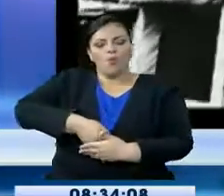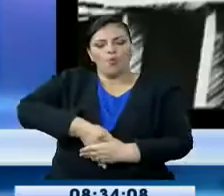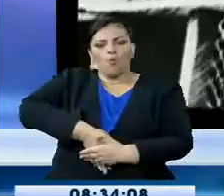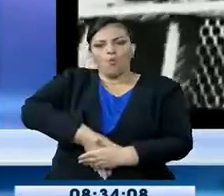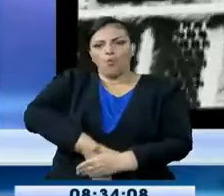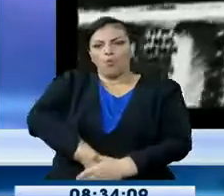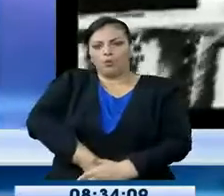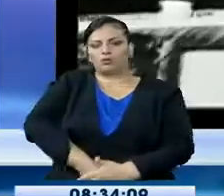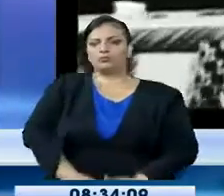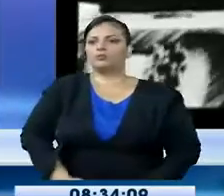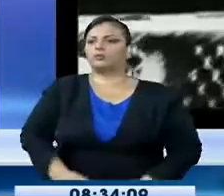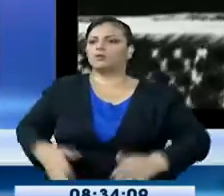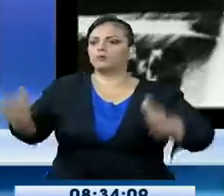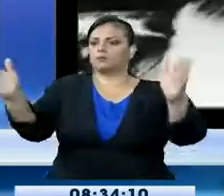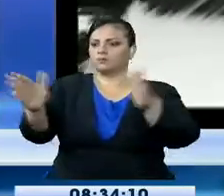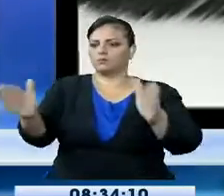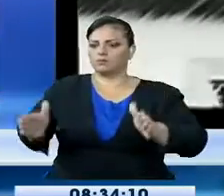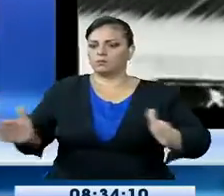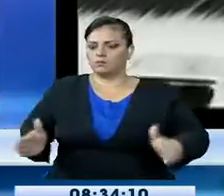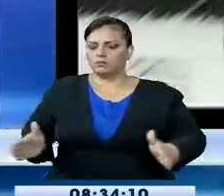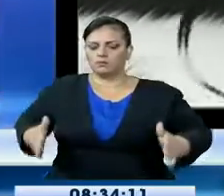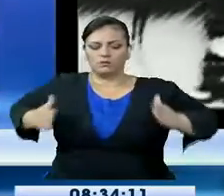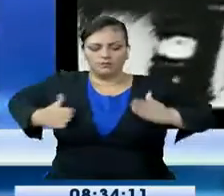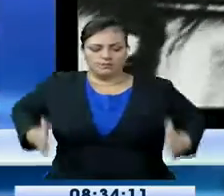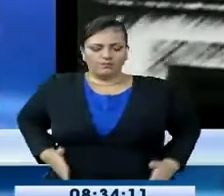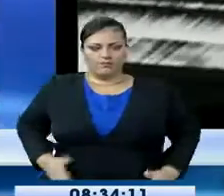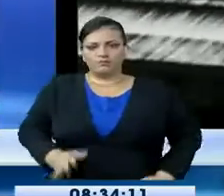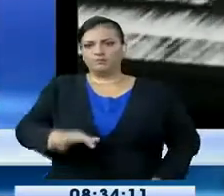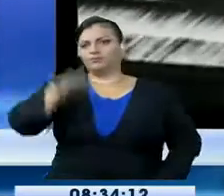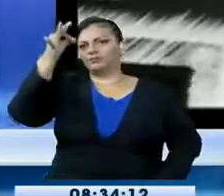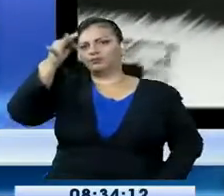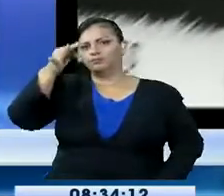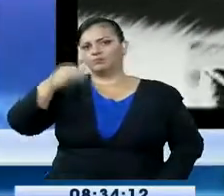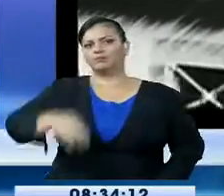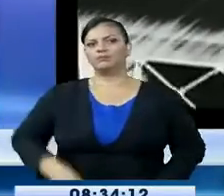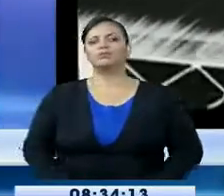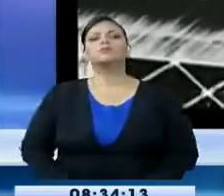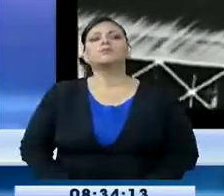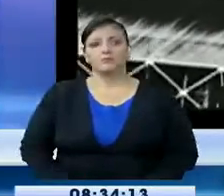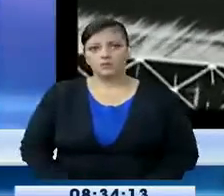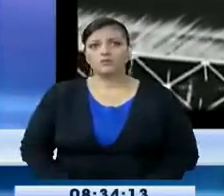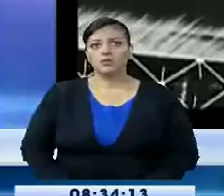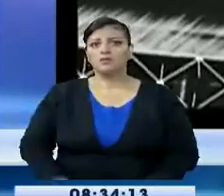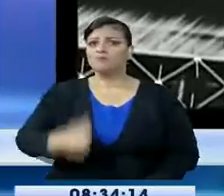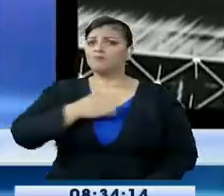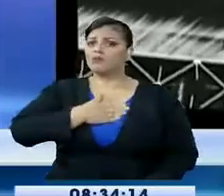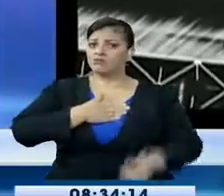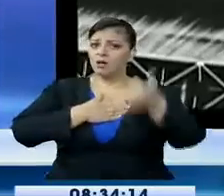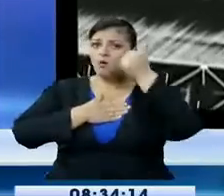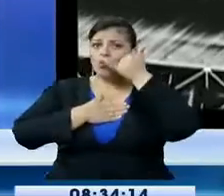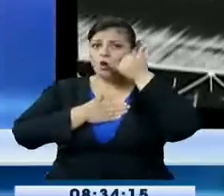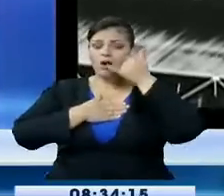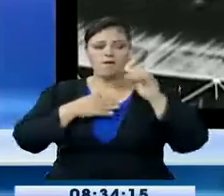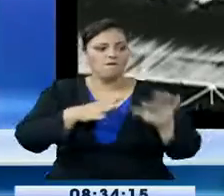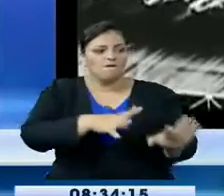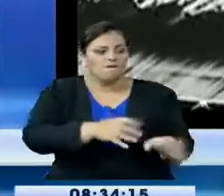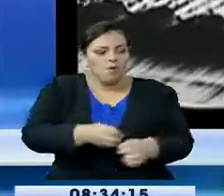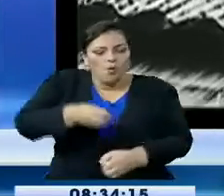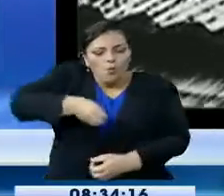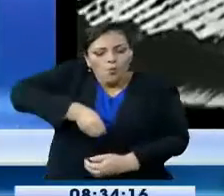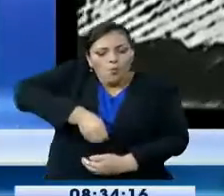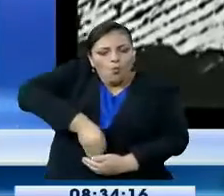le hizo el respectivo registro. Ya les tenía escondido en sus partes íntimas mi celular, que era lo primero que estaba en la